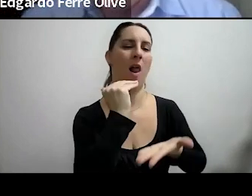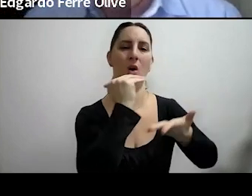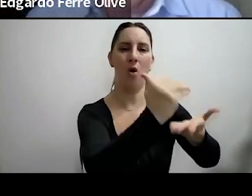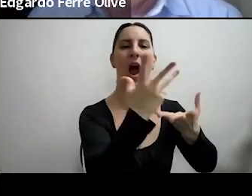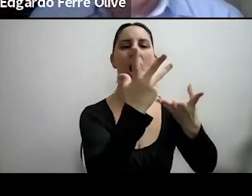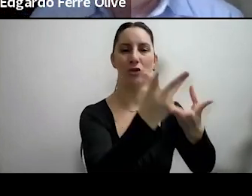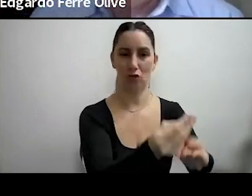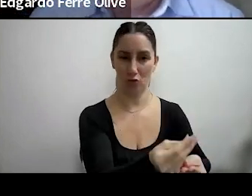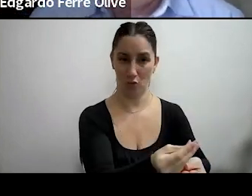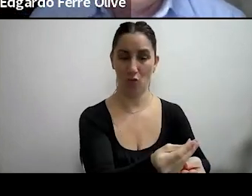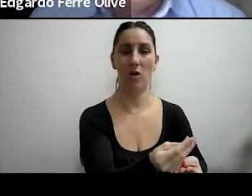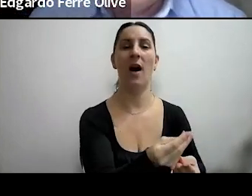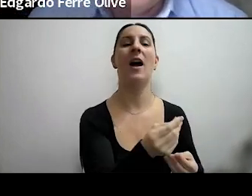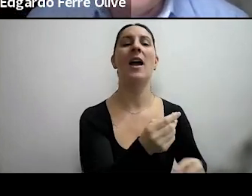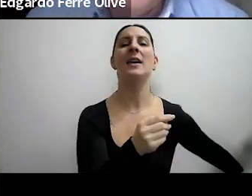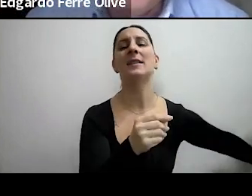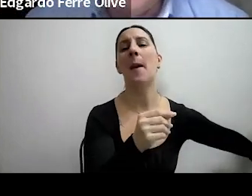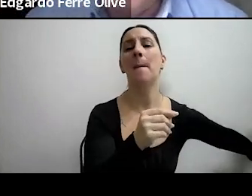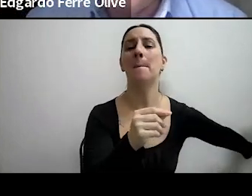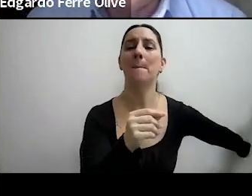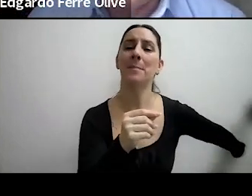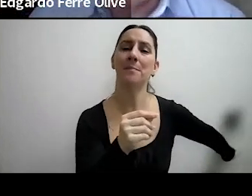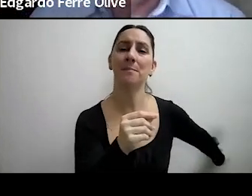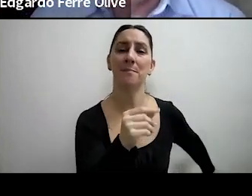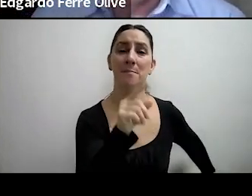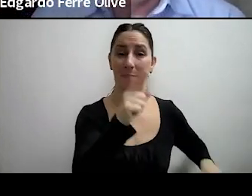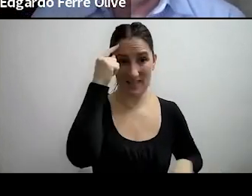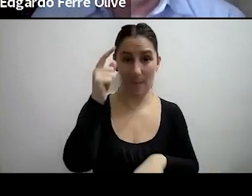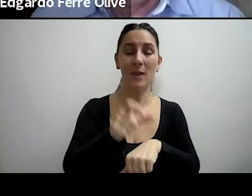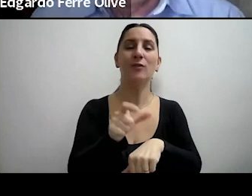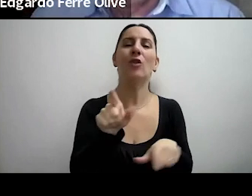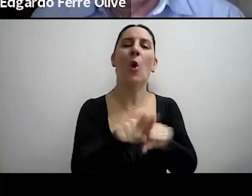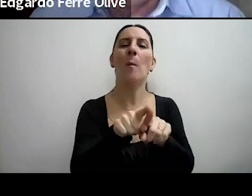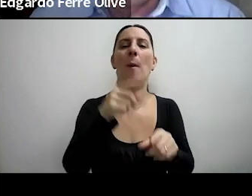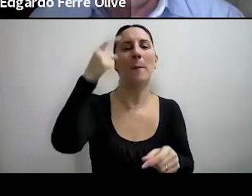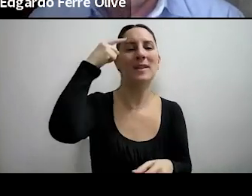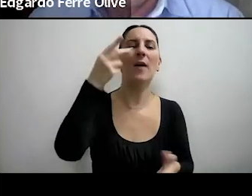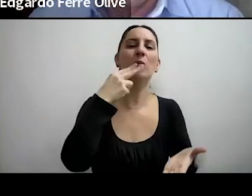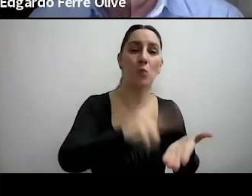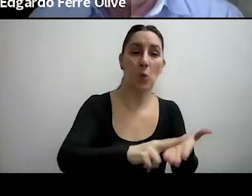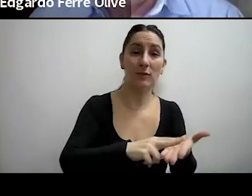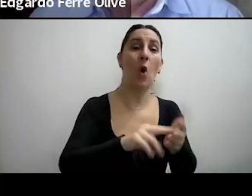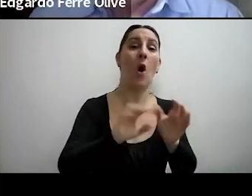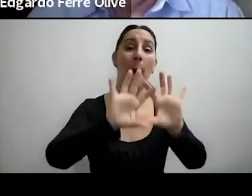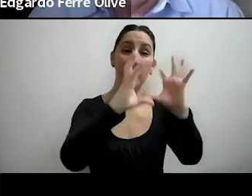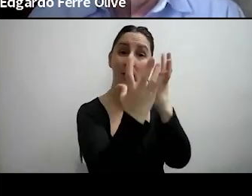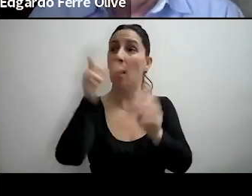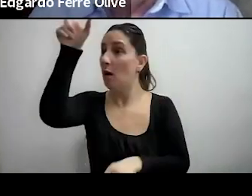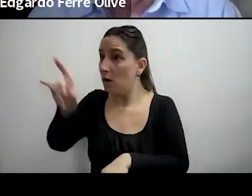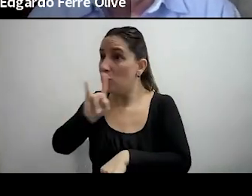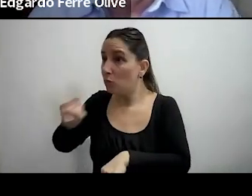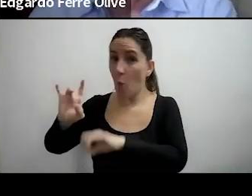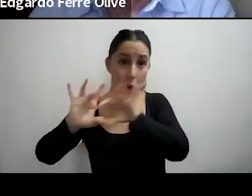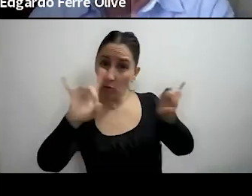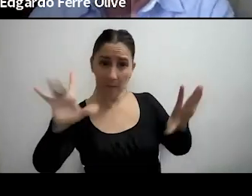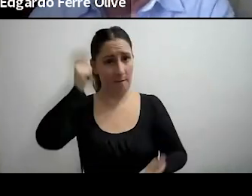El criterio que se ha utilizado siempre acá en esta materia para aplicar impuestos ambientales va a ser el que contamina paga. ¿Está bien? Yo contamino, pago.